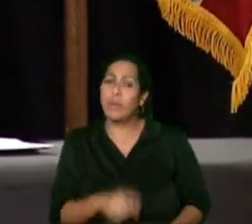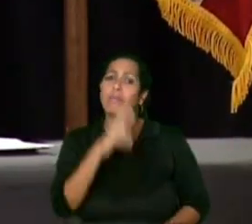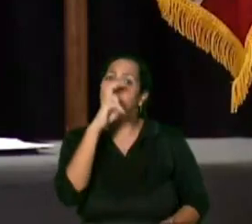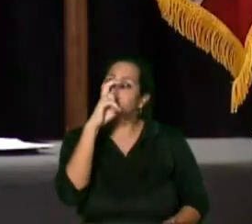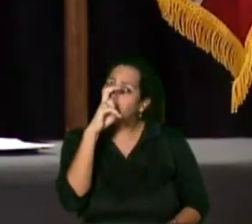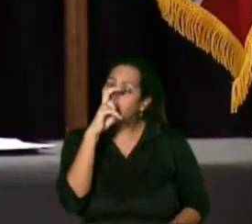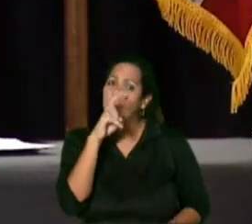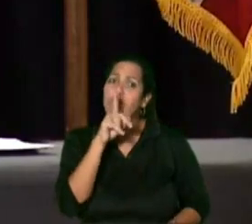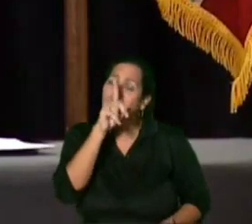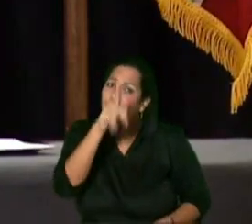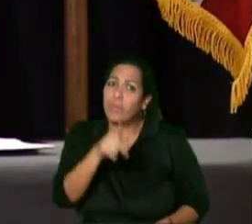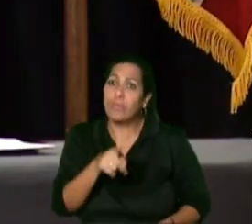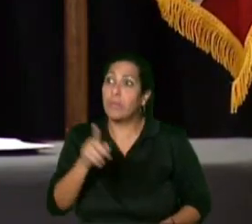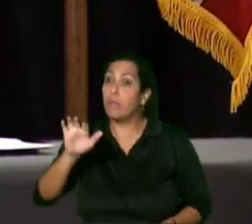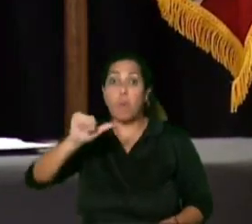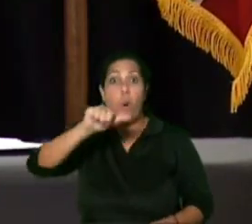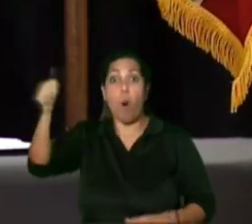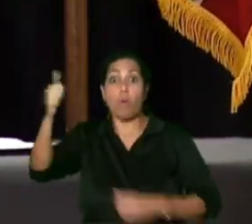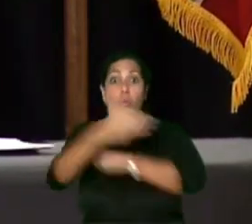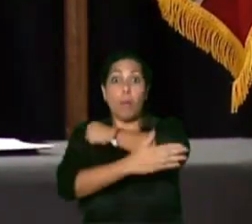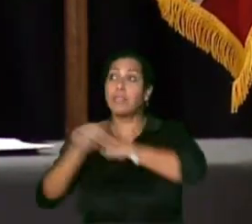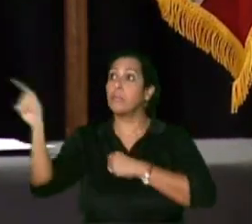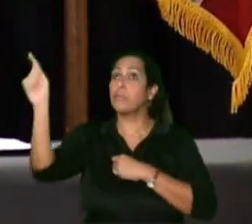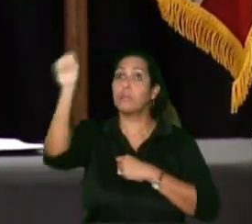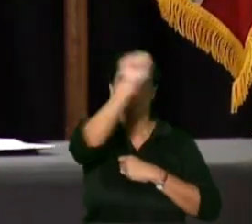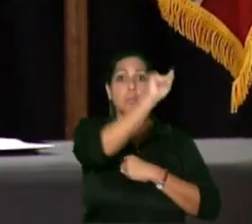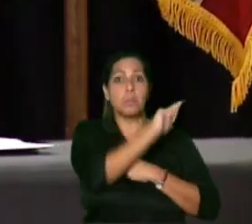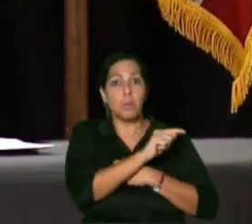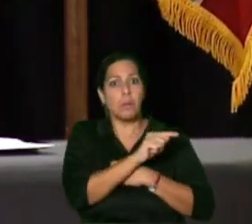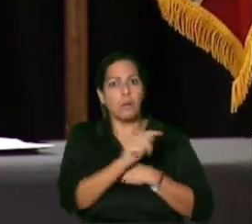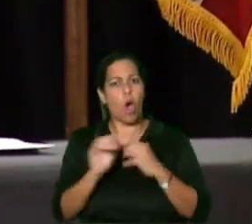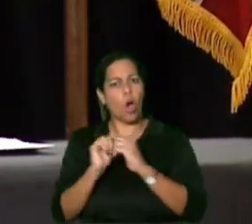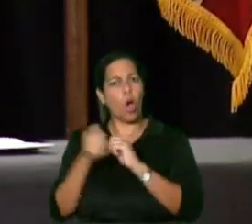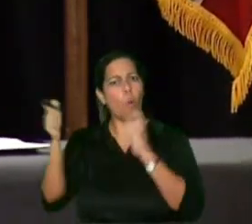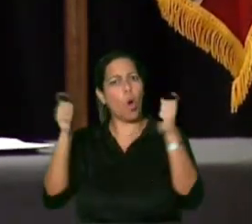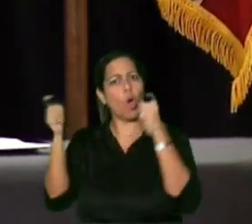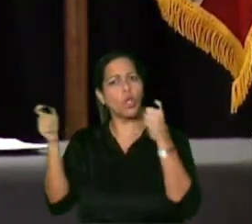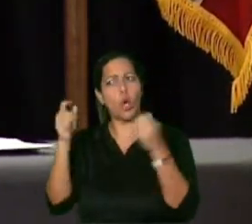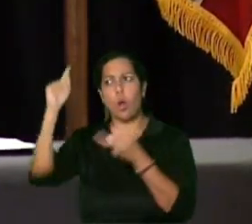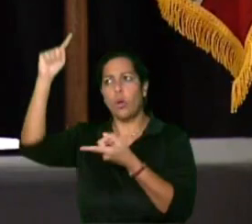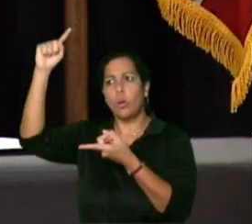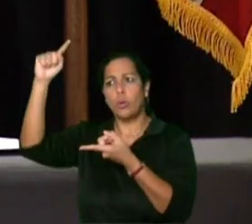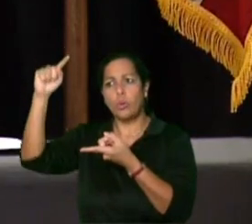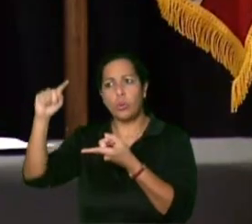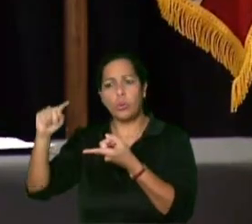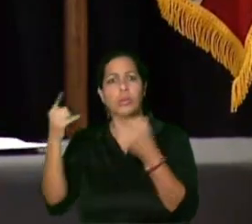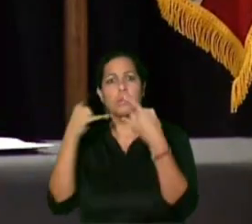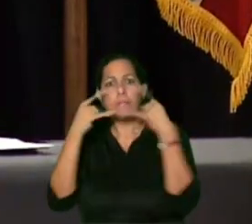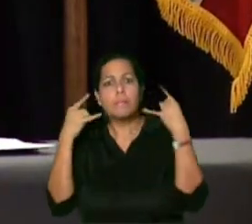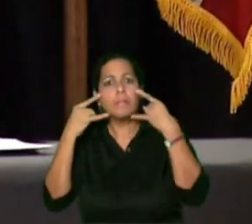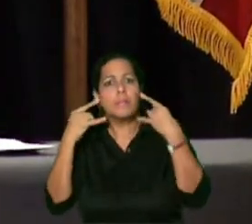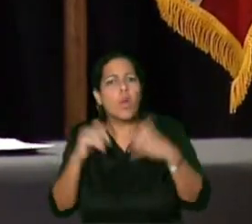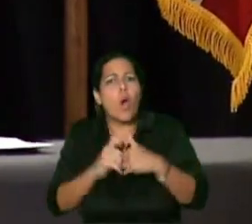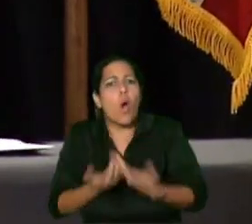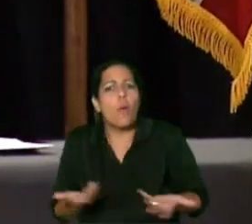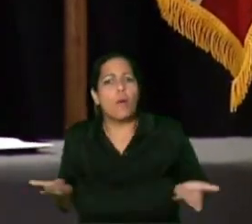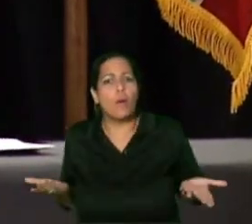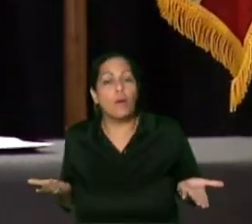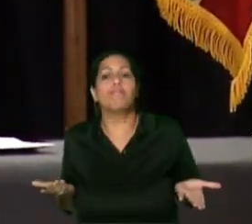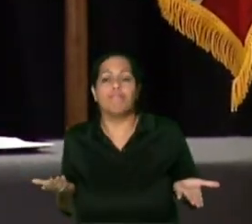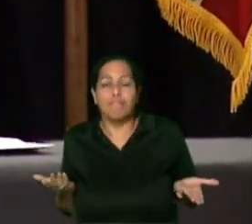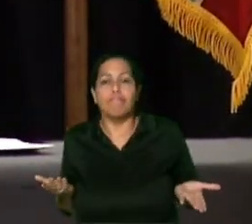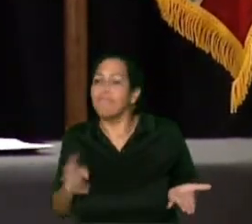gente tiene que cumplir en otros países del mundo. La manera en que se ha podido implementar el uso de la mascarilla es a